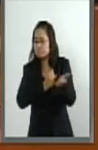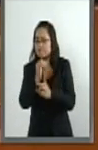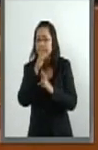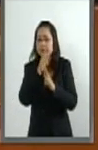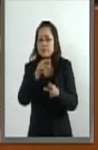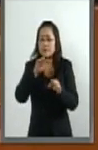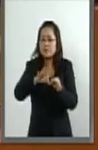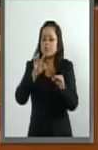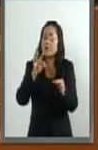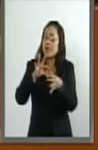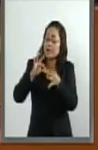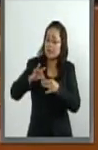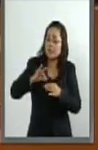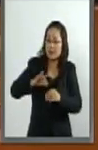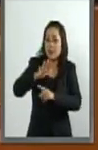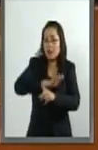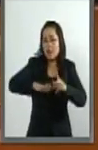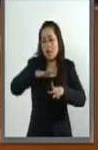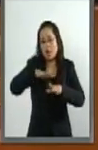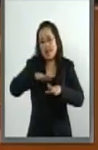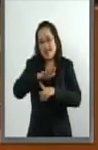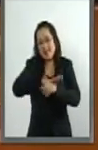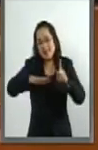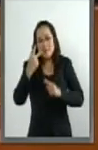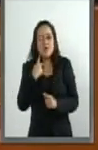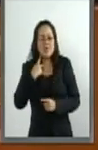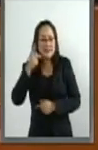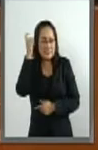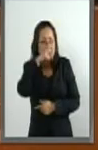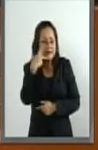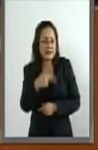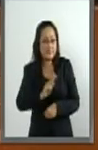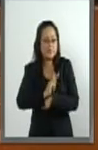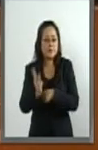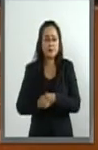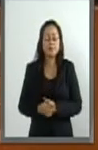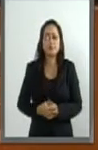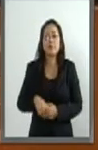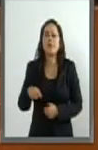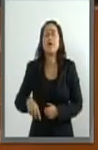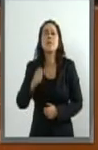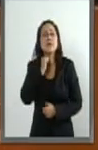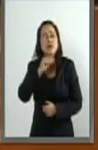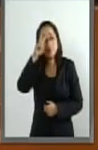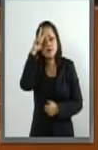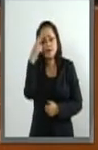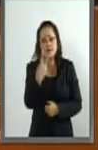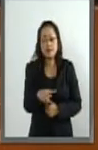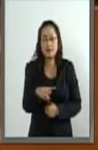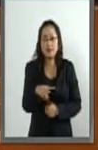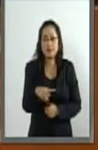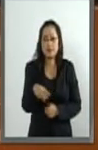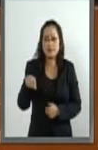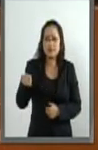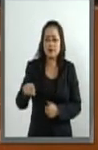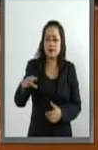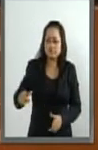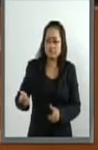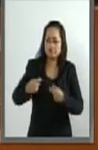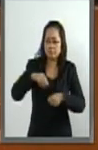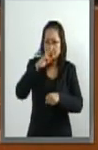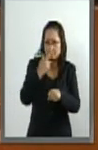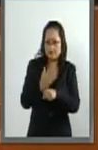situación política compleja en ese país. El Senado de la República, en el marco de sus